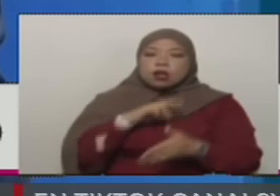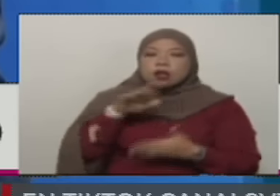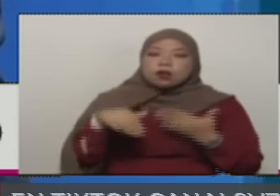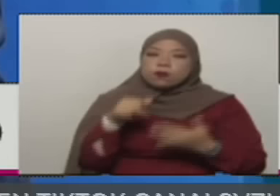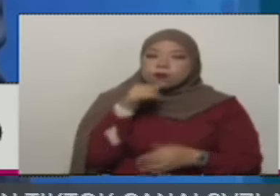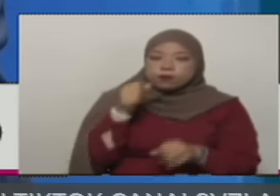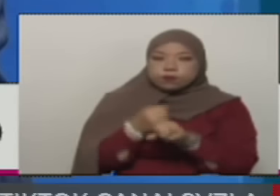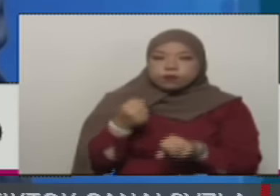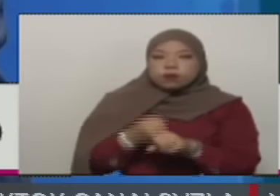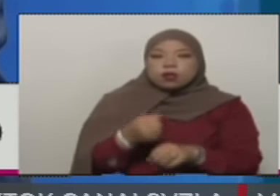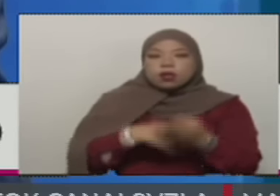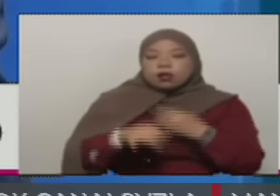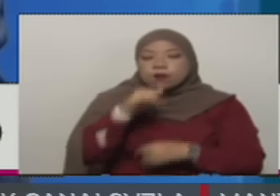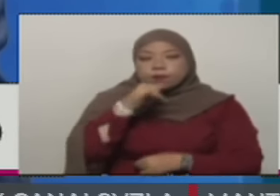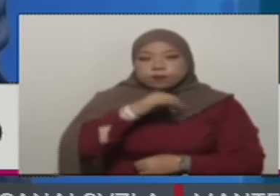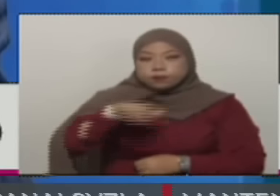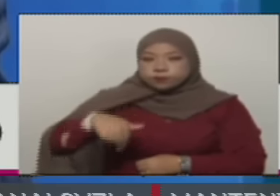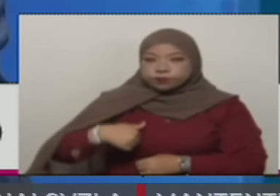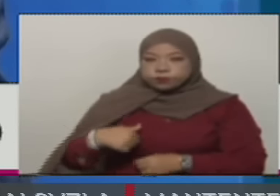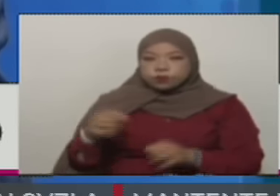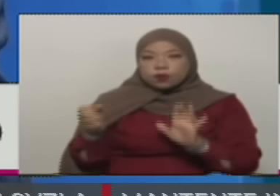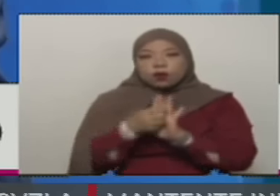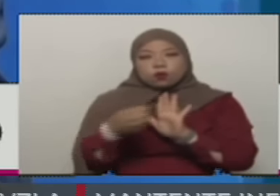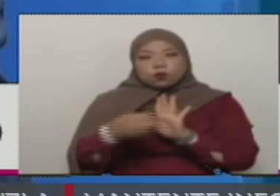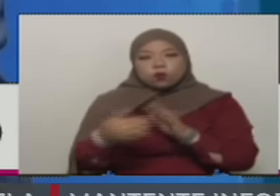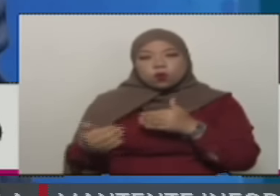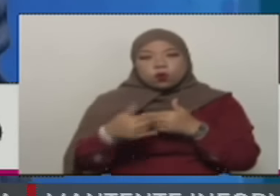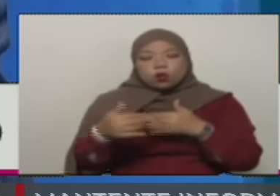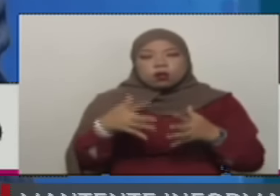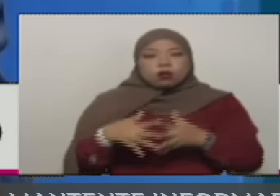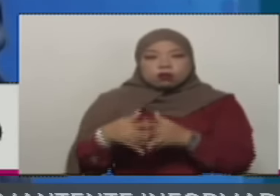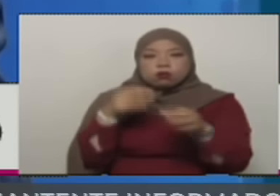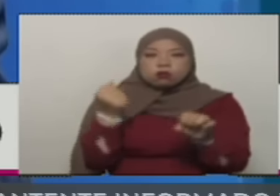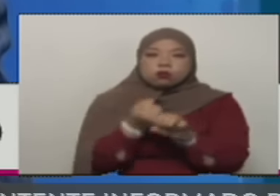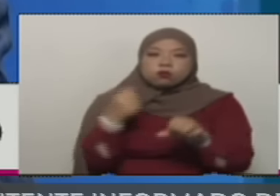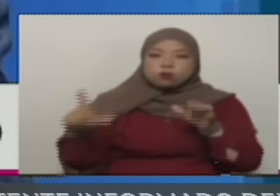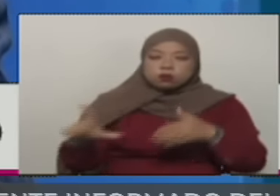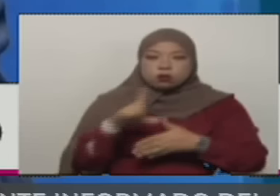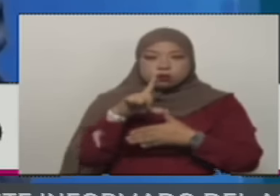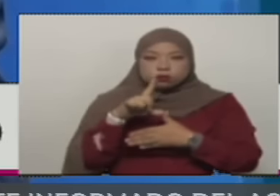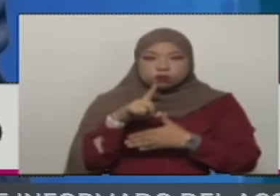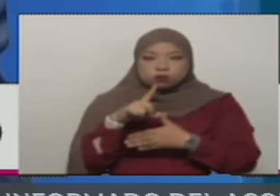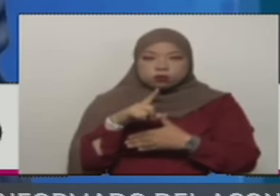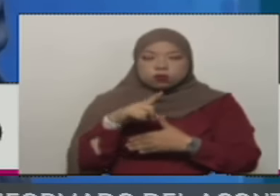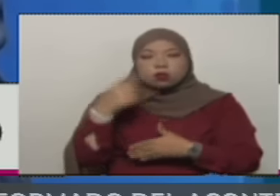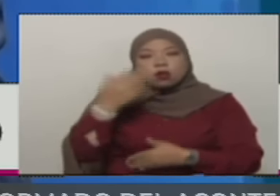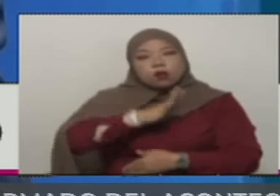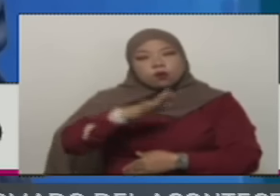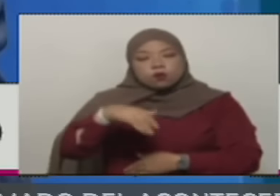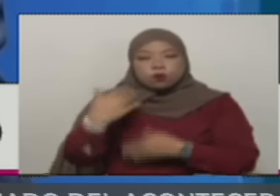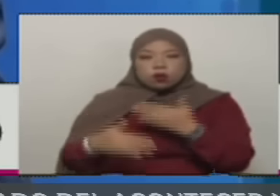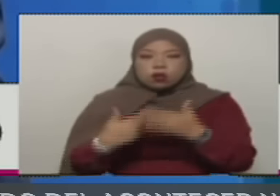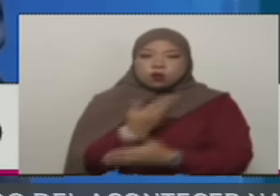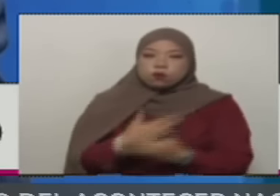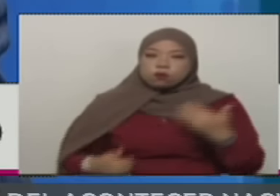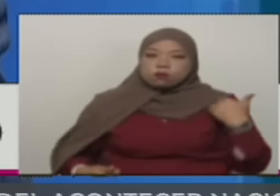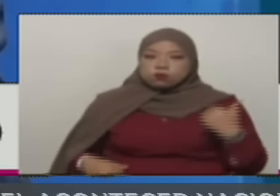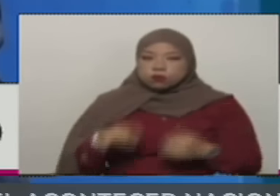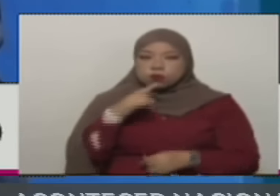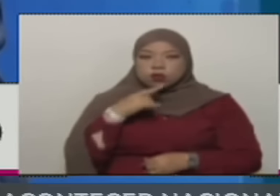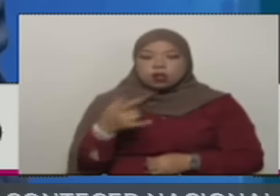nazifascista de Pinochet, de los gringos, contra el gran héroe latinoamericano, nuestro mártir, nuestro presidente eterno,